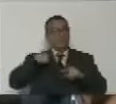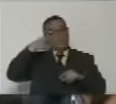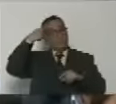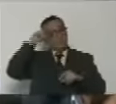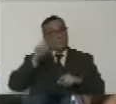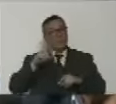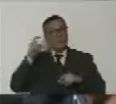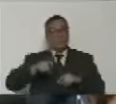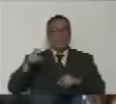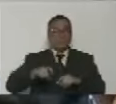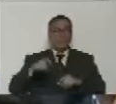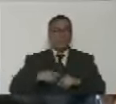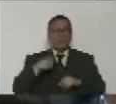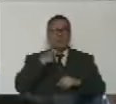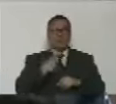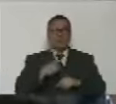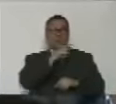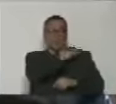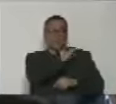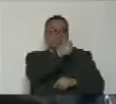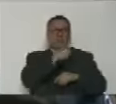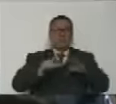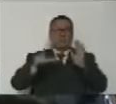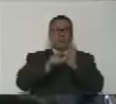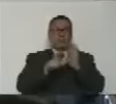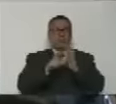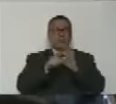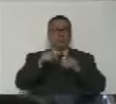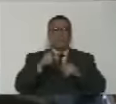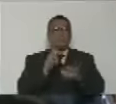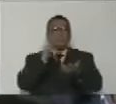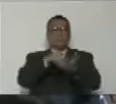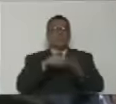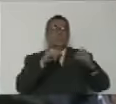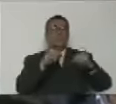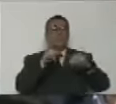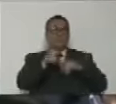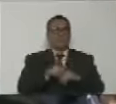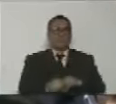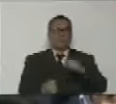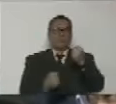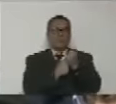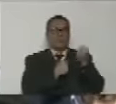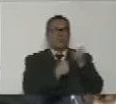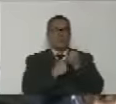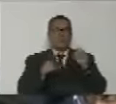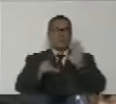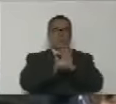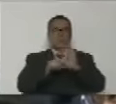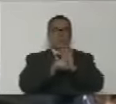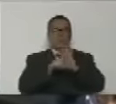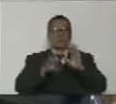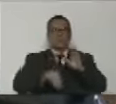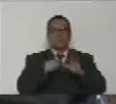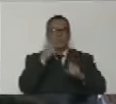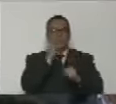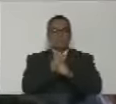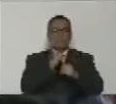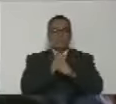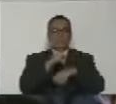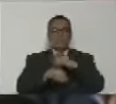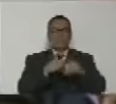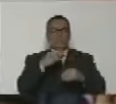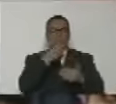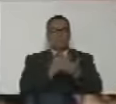eso requiere, como me dijo la directora del liceo a donde me dirigí a hablarle, de un apoyo legal para actuar. Muchísimas gracias,